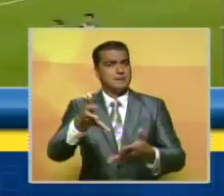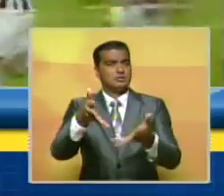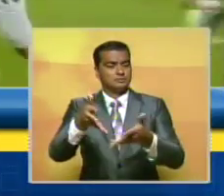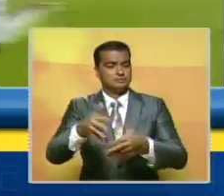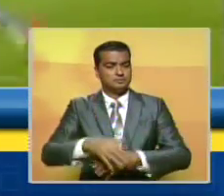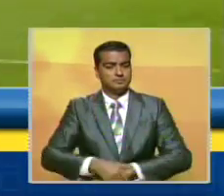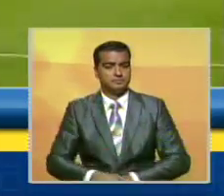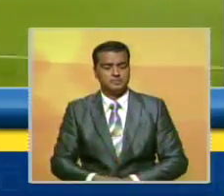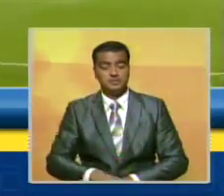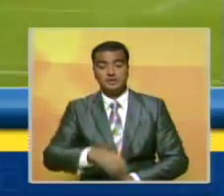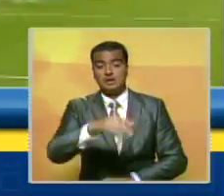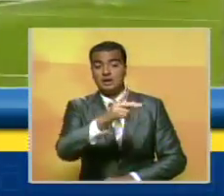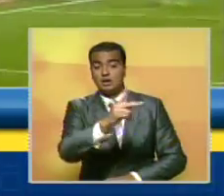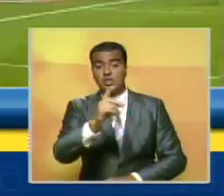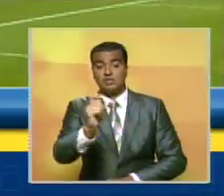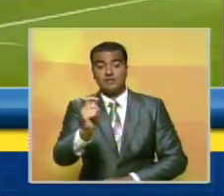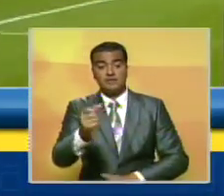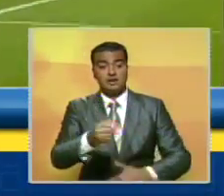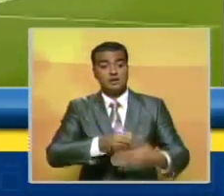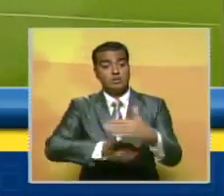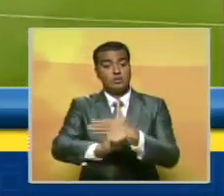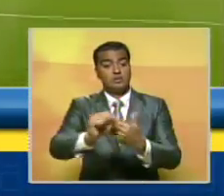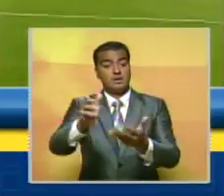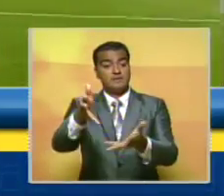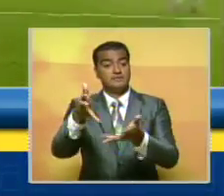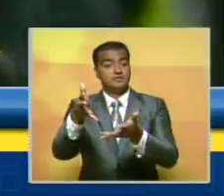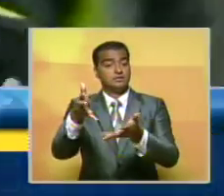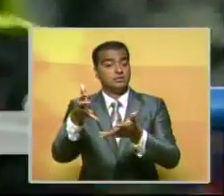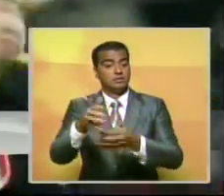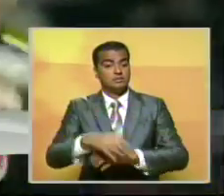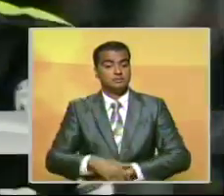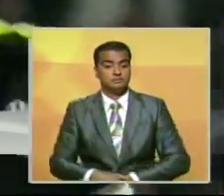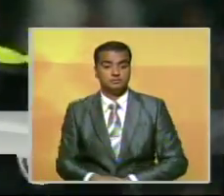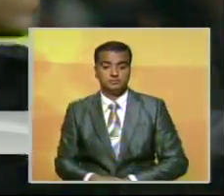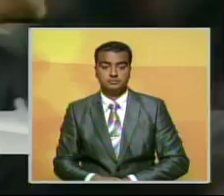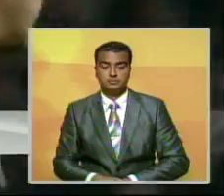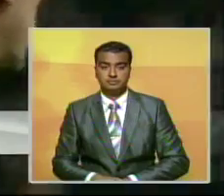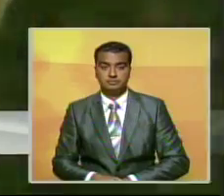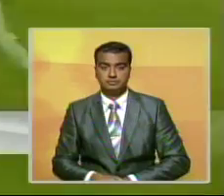Carlos Tevez, el Apache, marcó el tanto de la victoria al minuto 30.